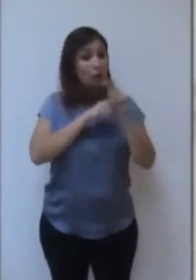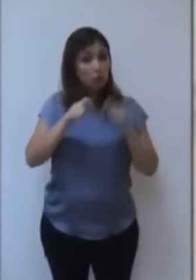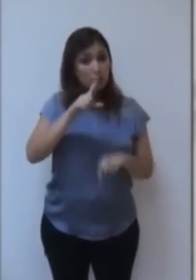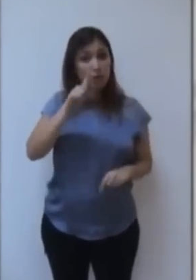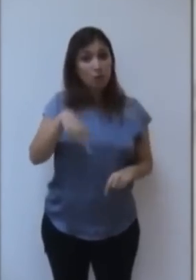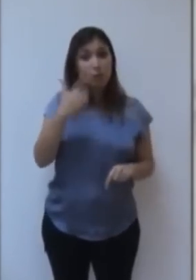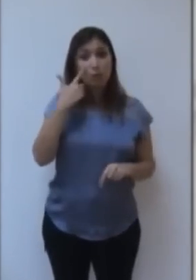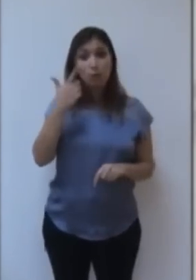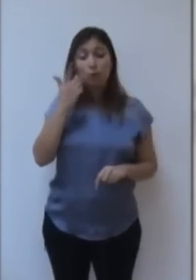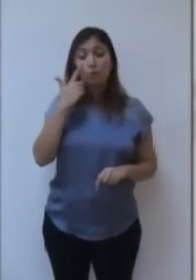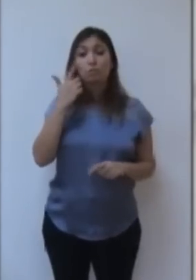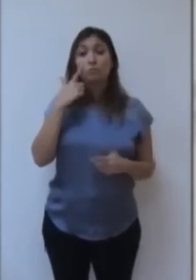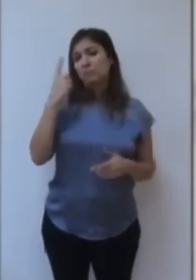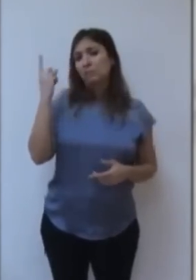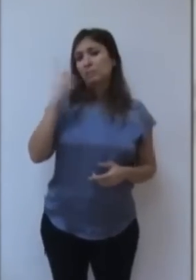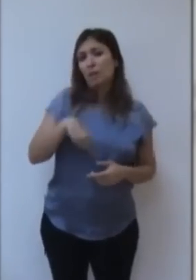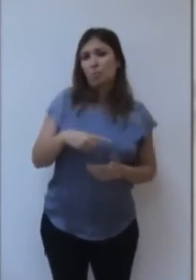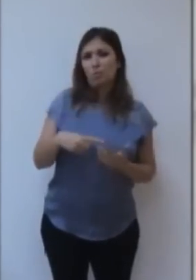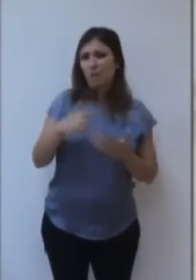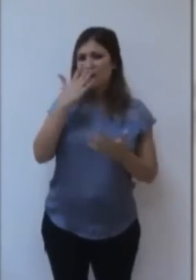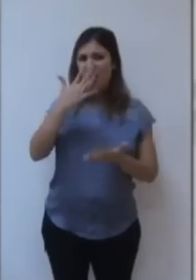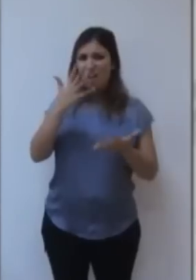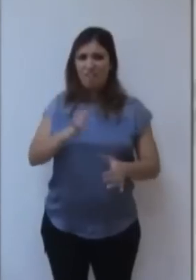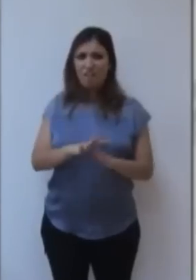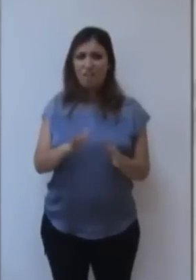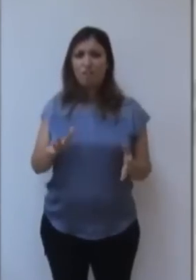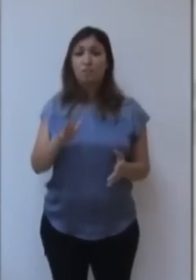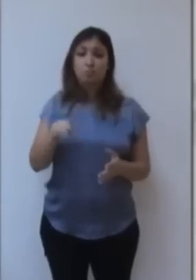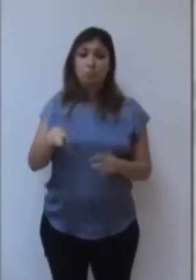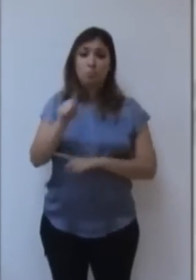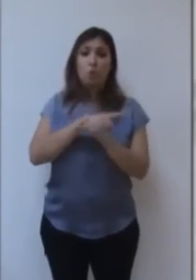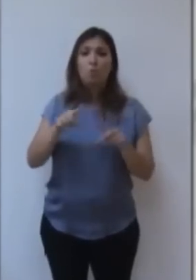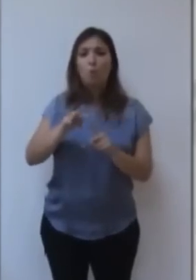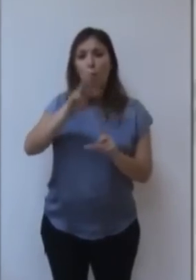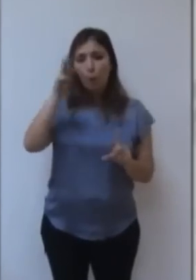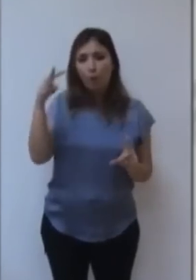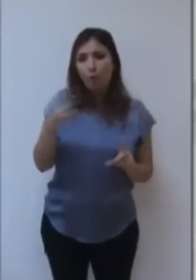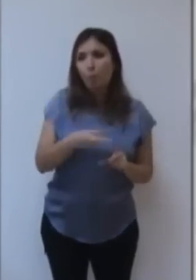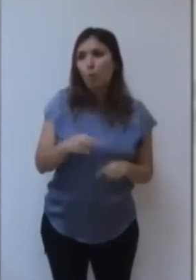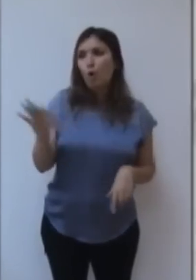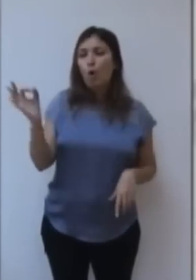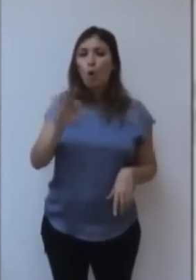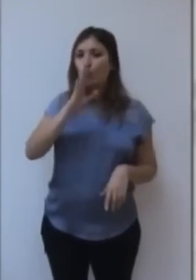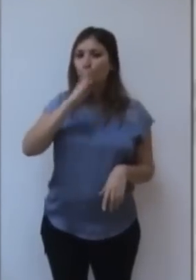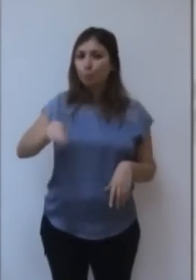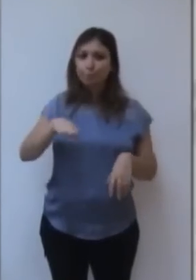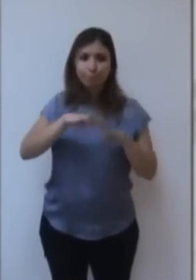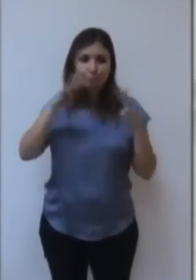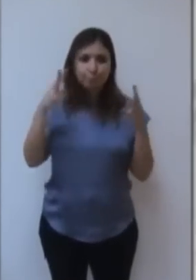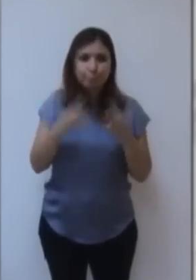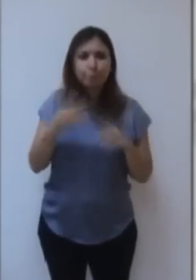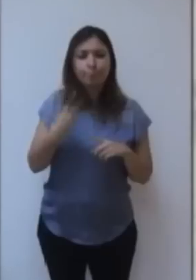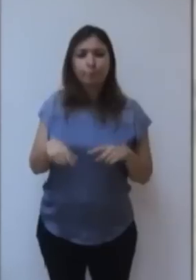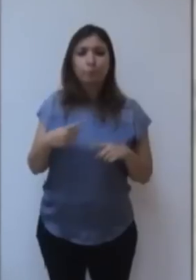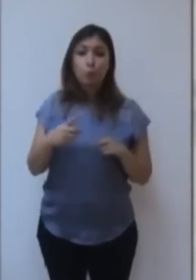ver, ¿no? Esto es como todo, sabemos que hay asociaciones muchísimas, que luego tenemos problemas con las webs y con nuestras transmisiones y con todo, es decir, que todos